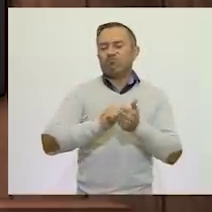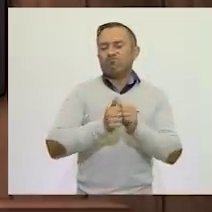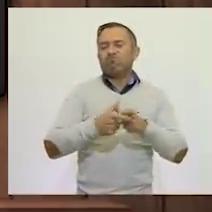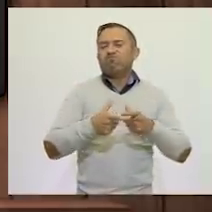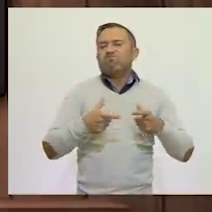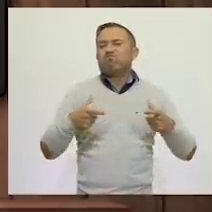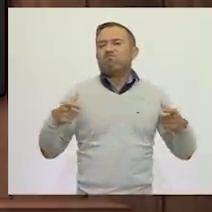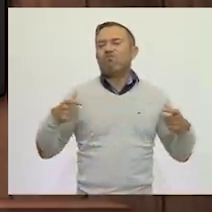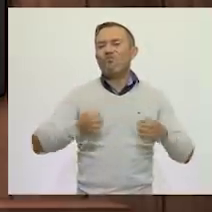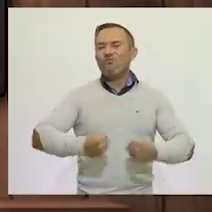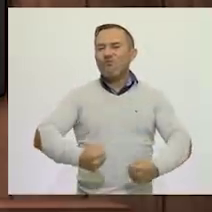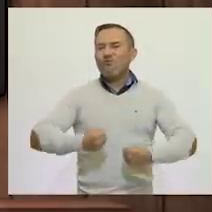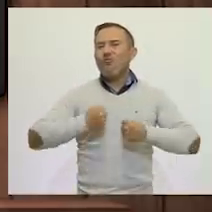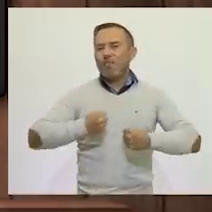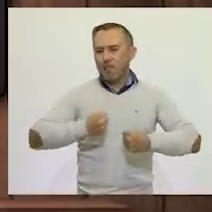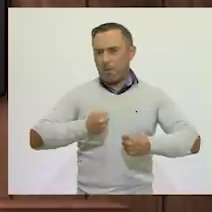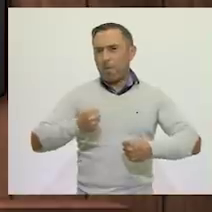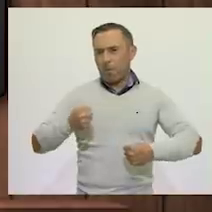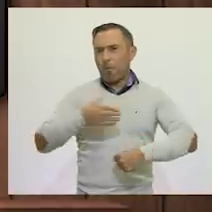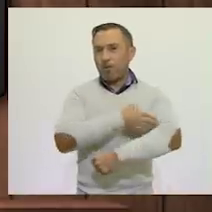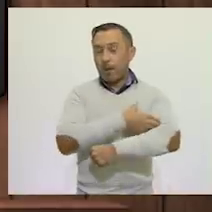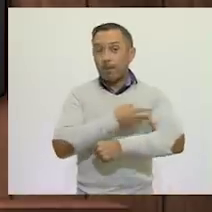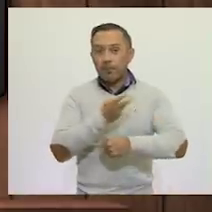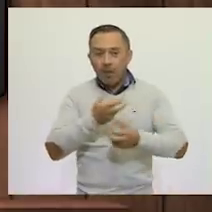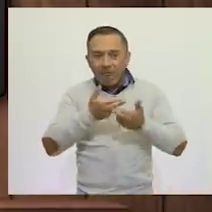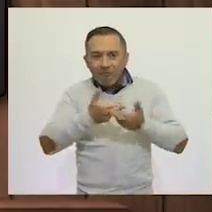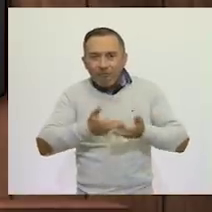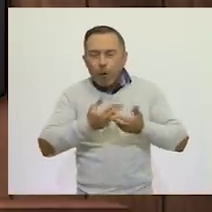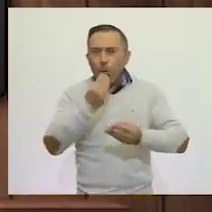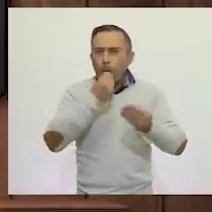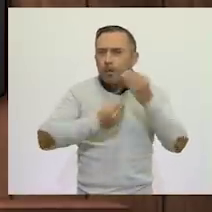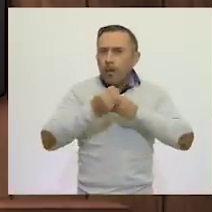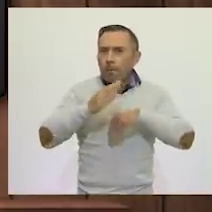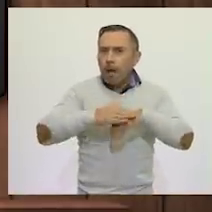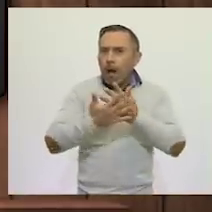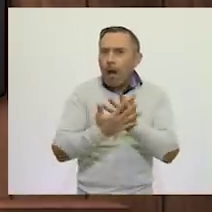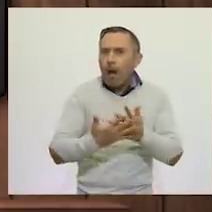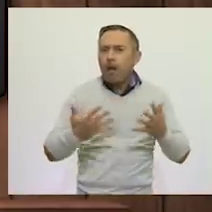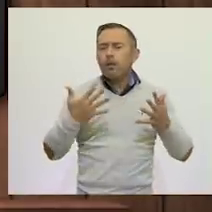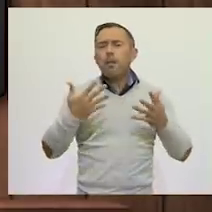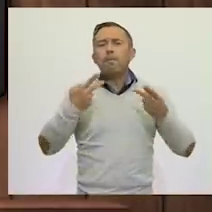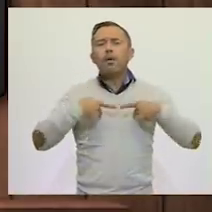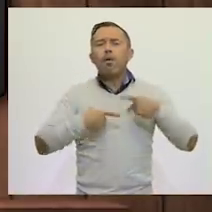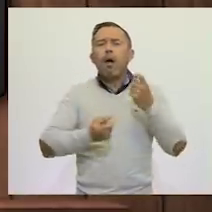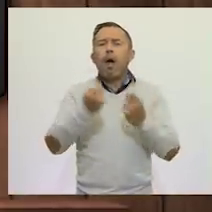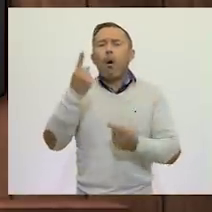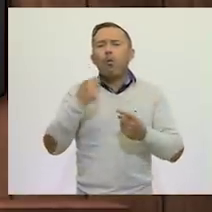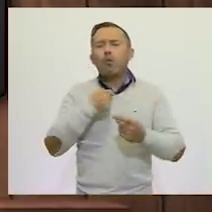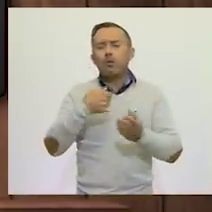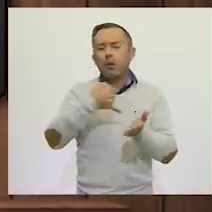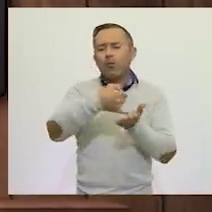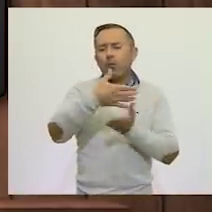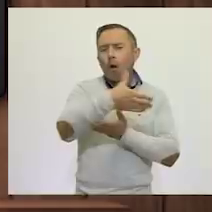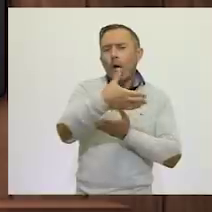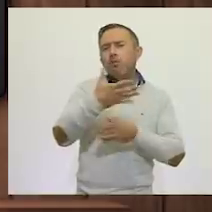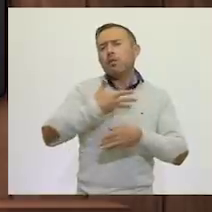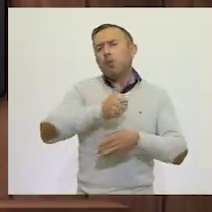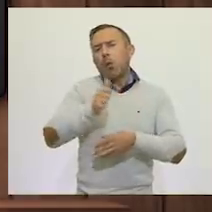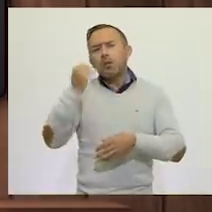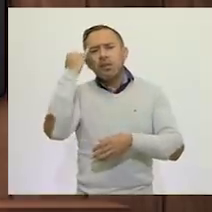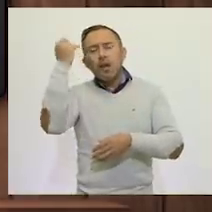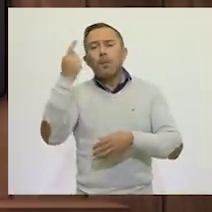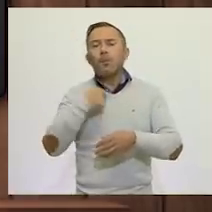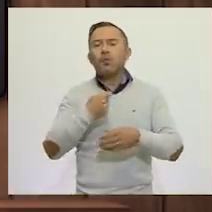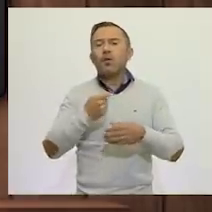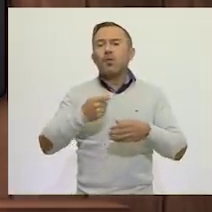Ahí, gracias a la abundancia, algunos aldeanos podían especializarse en actividades distintas a la agricultura, como la cestería,